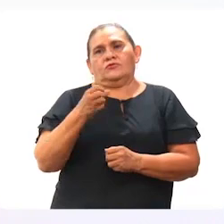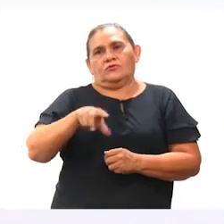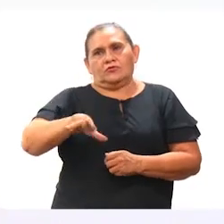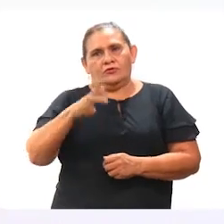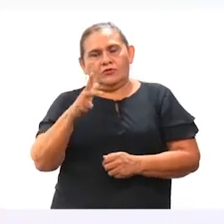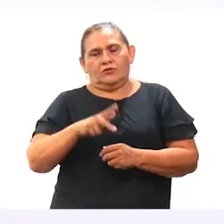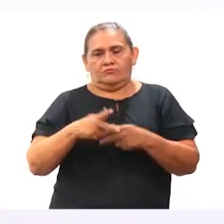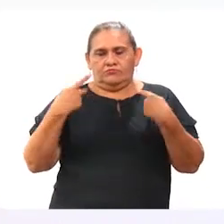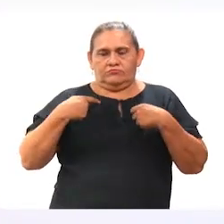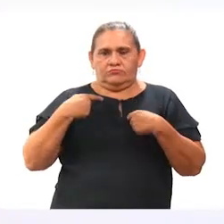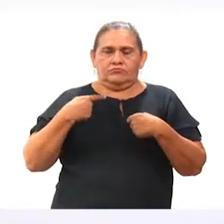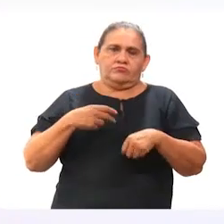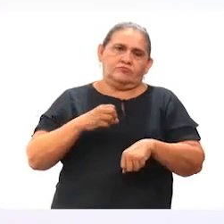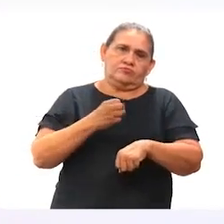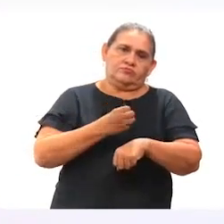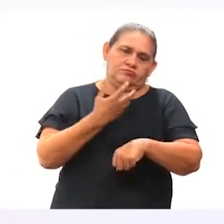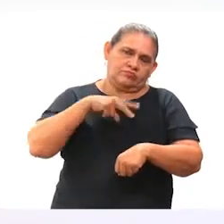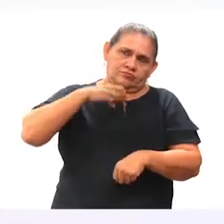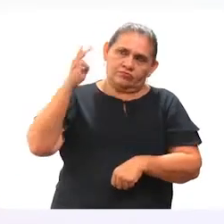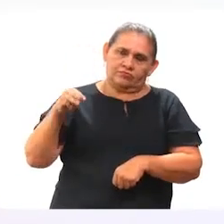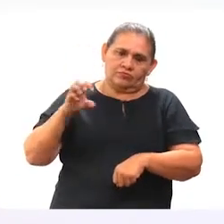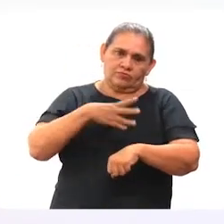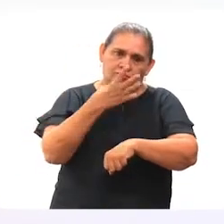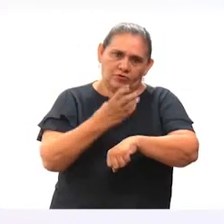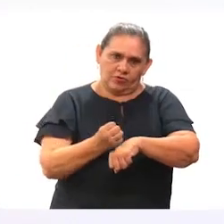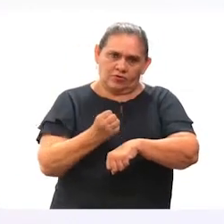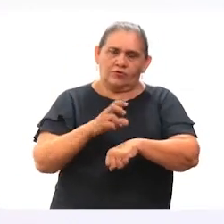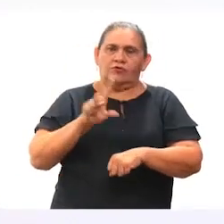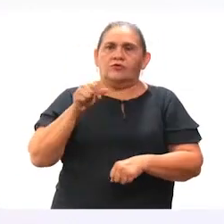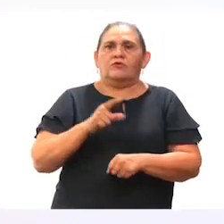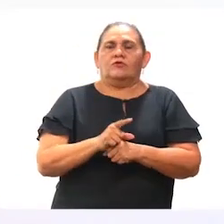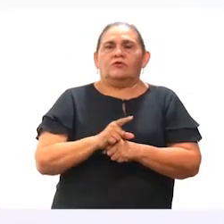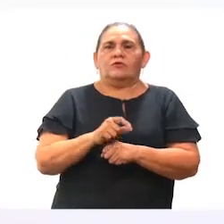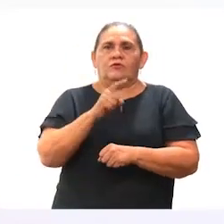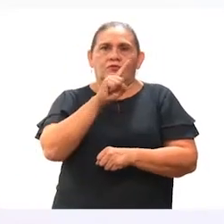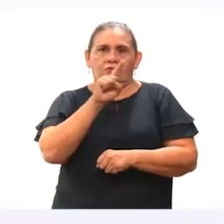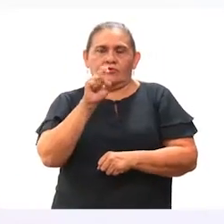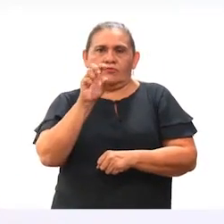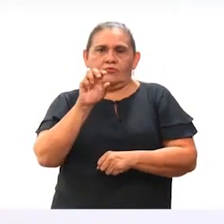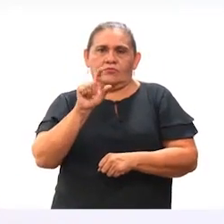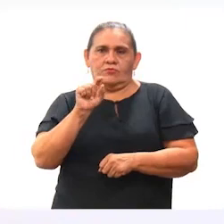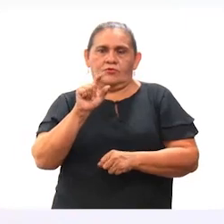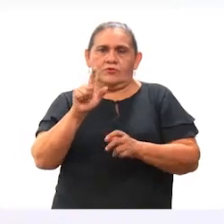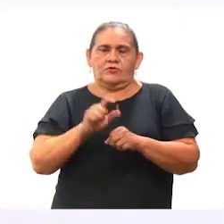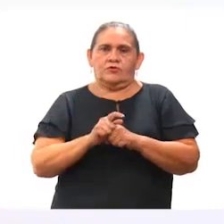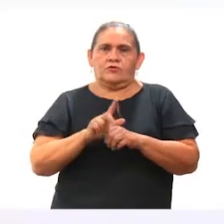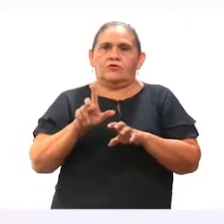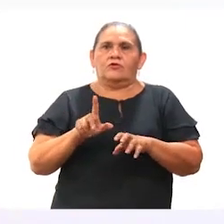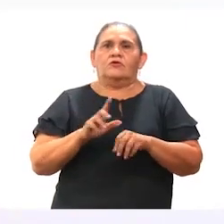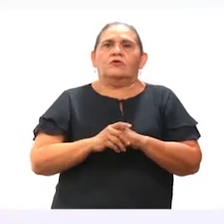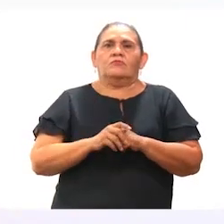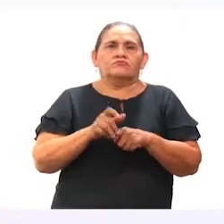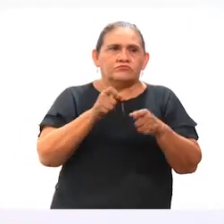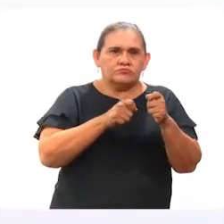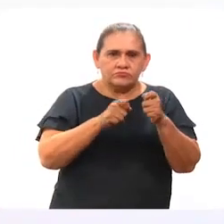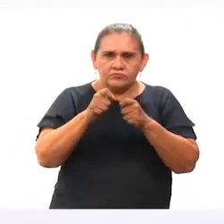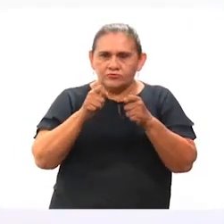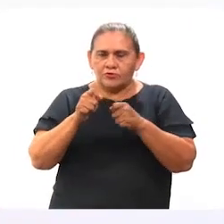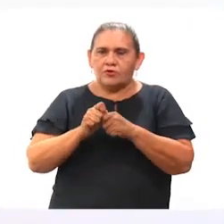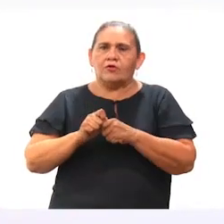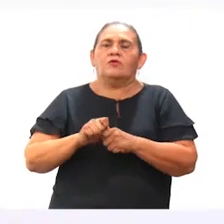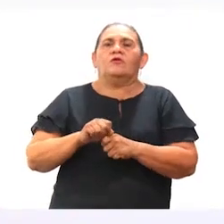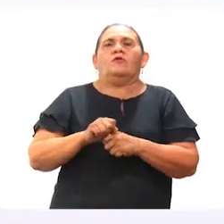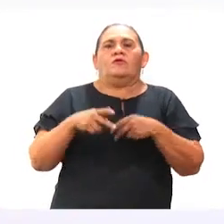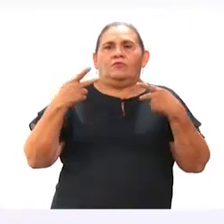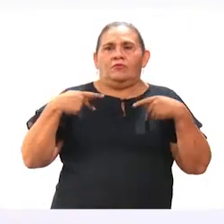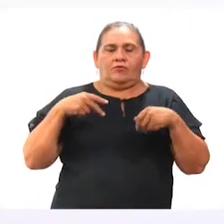a causa del coronavirus. De los casos activos, 120 están estables, aislados y monitoreados por personal médico